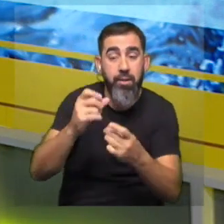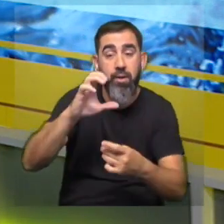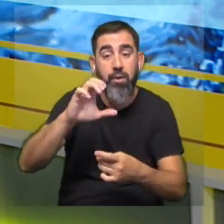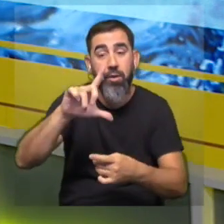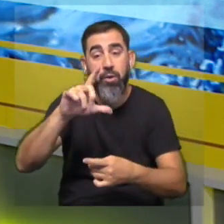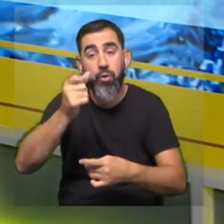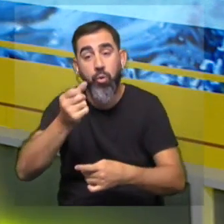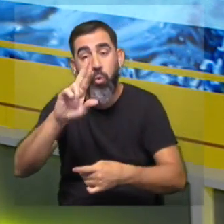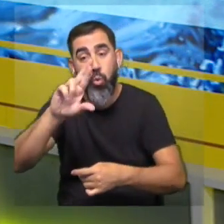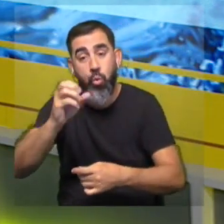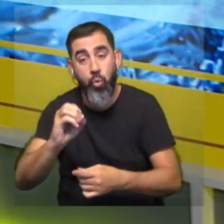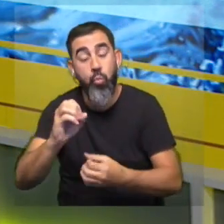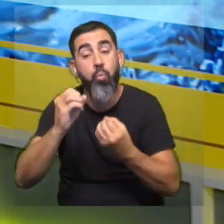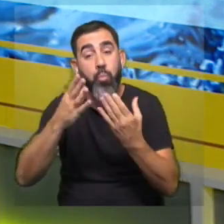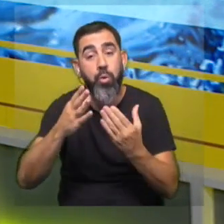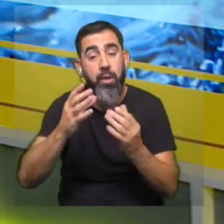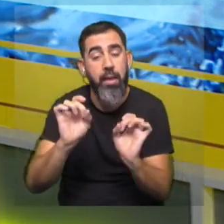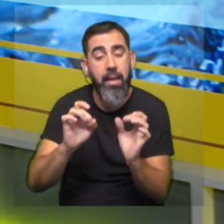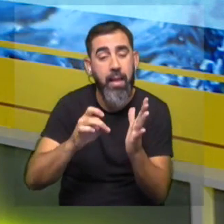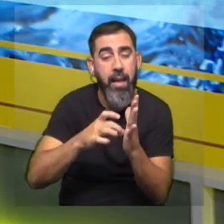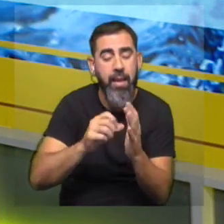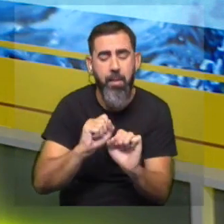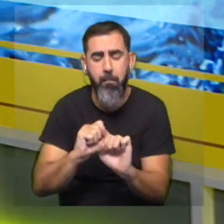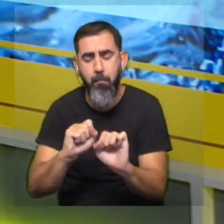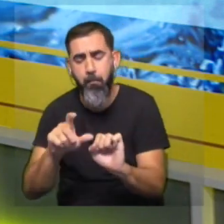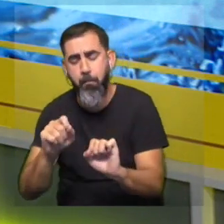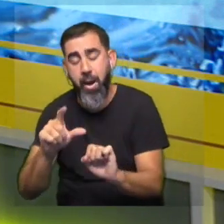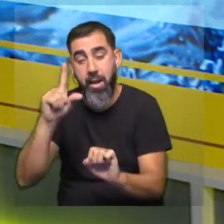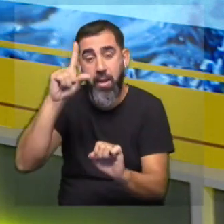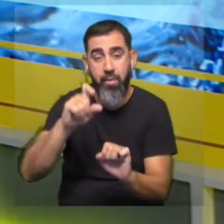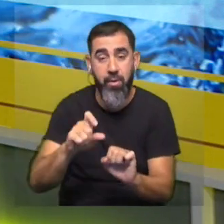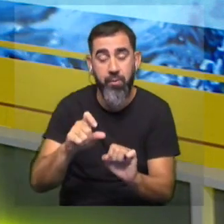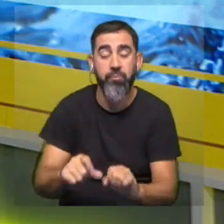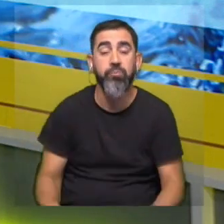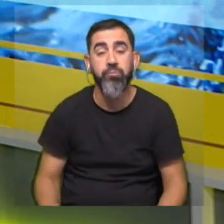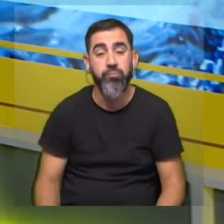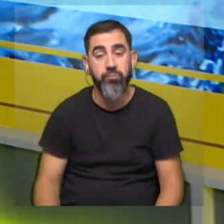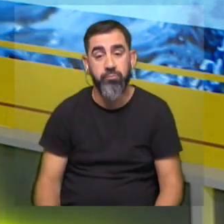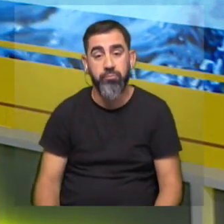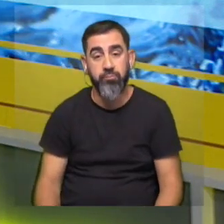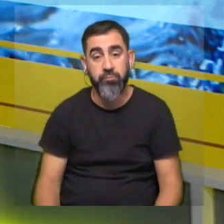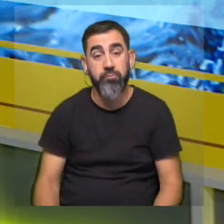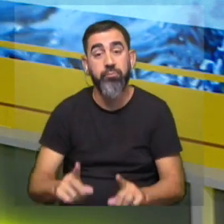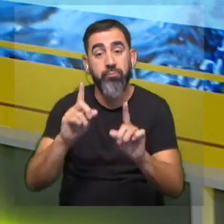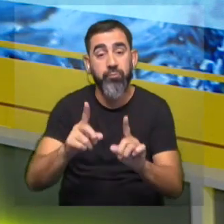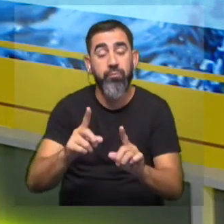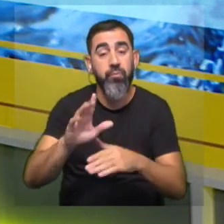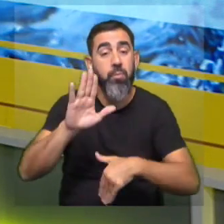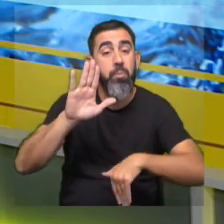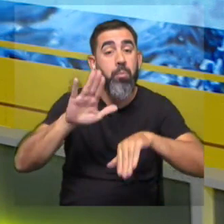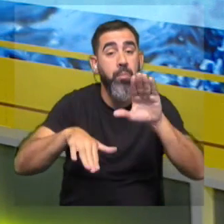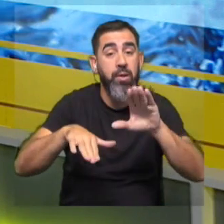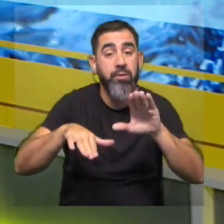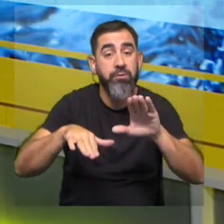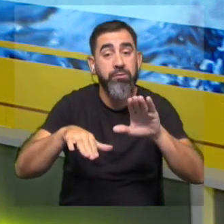cloro, porque la caída de la calidad del agua que se está potabilizando lo hace imprescindible, y a su vez la mayor presencia